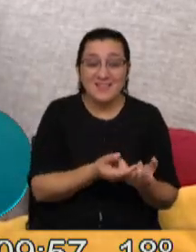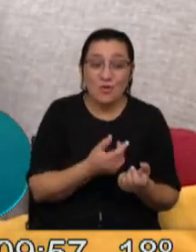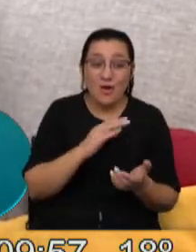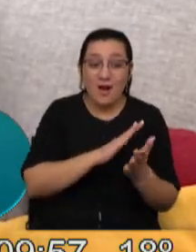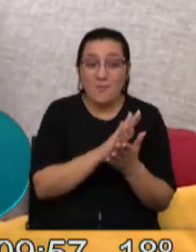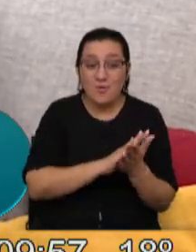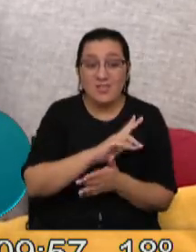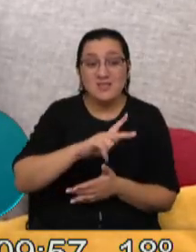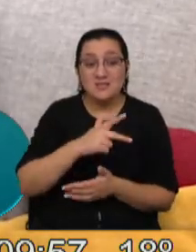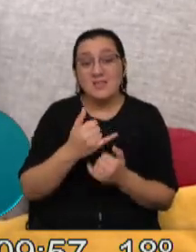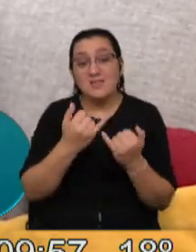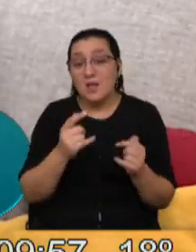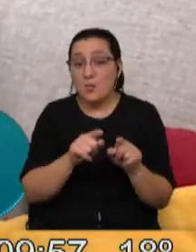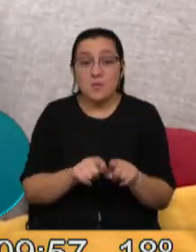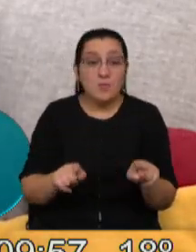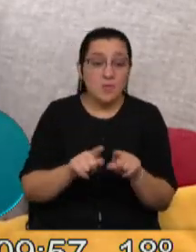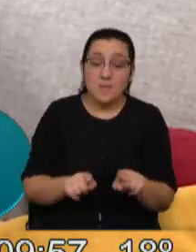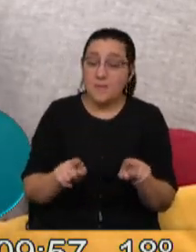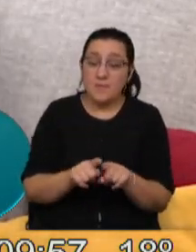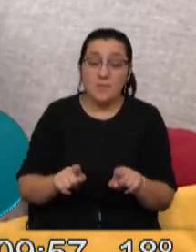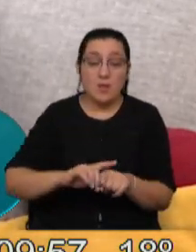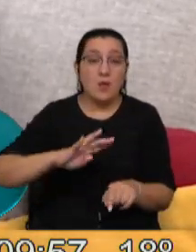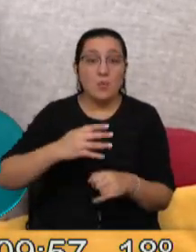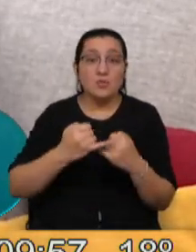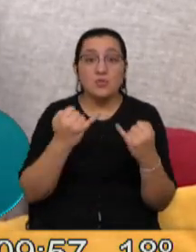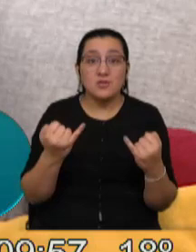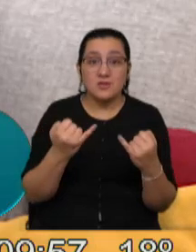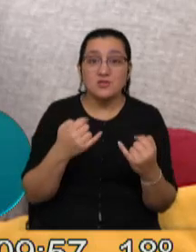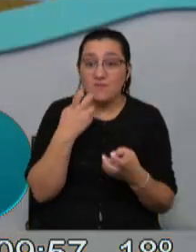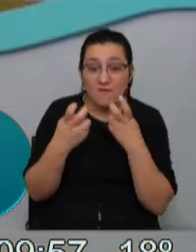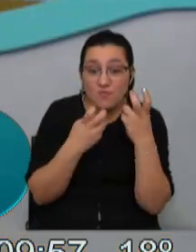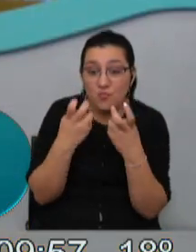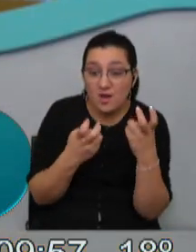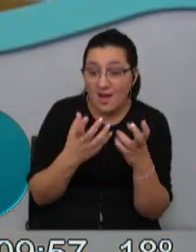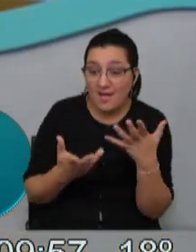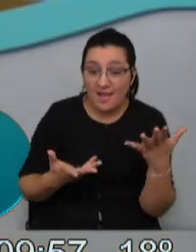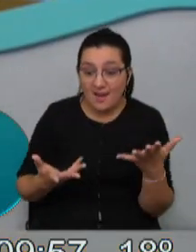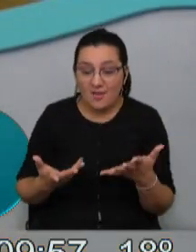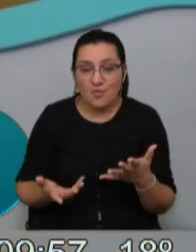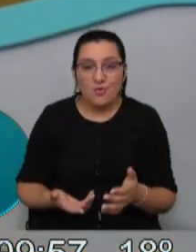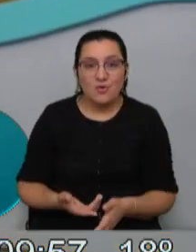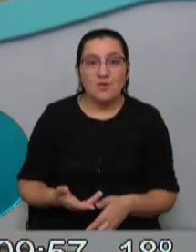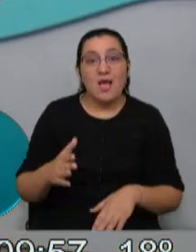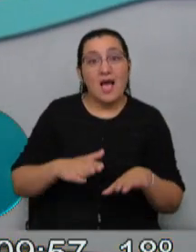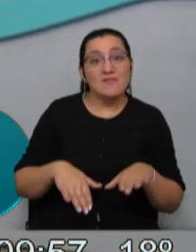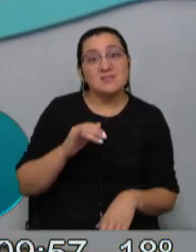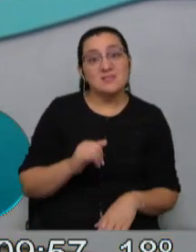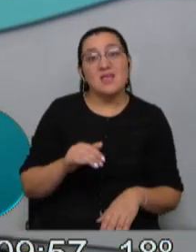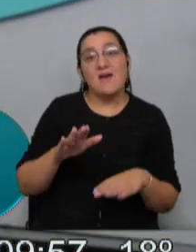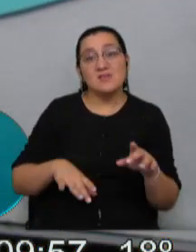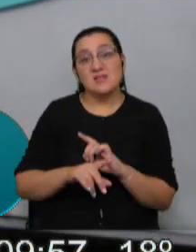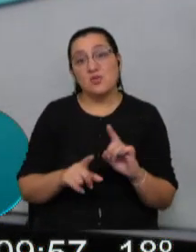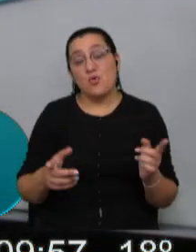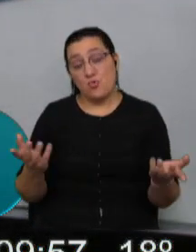mismo. El perro al cuarto día, cuando entro, ahí te odia. Va a empezar a buscar y no le dejaste nada. Y bueno, a veces sí. Ay, qué criminal, qué